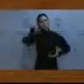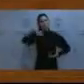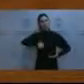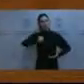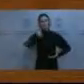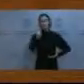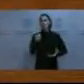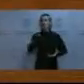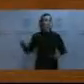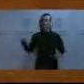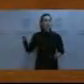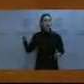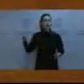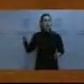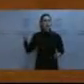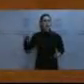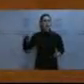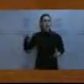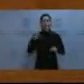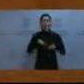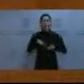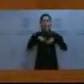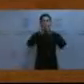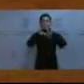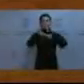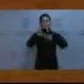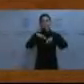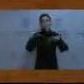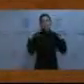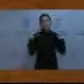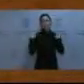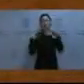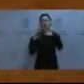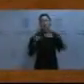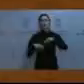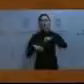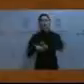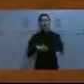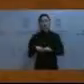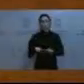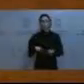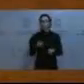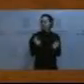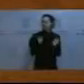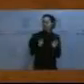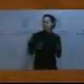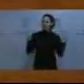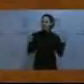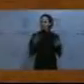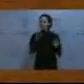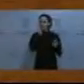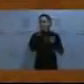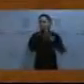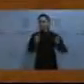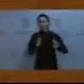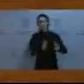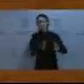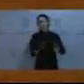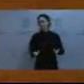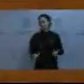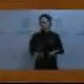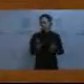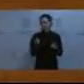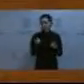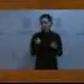negaba no hace mucho a la fiscalización de la Sindicatura de Cuentas en una sociedad que, a todas luces, entre el capital